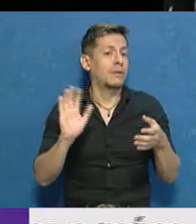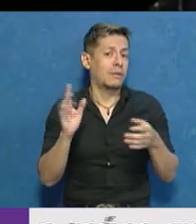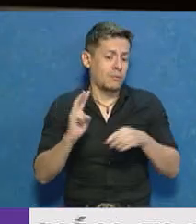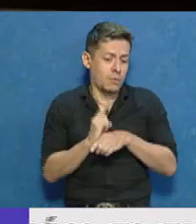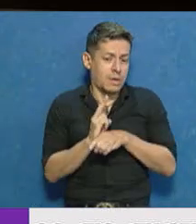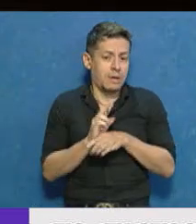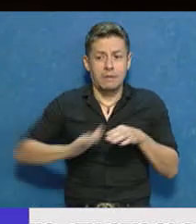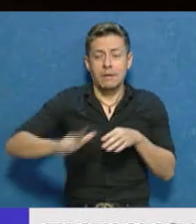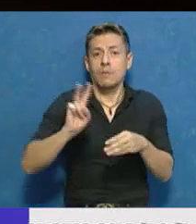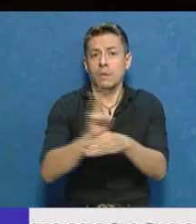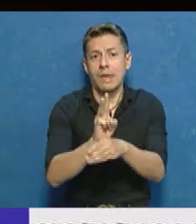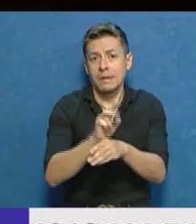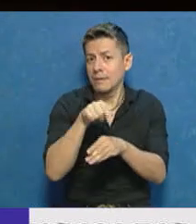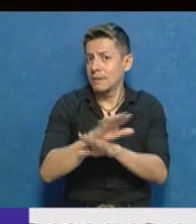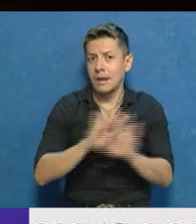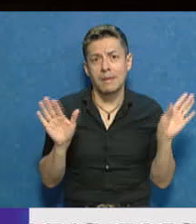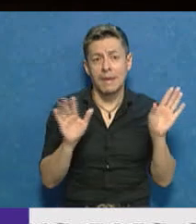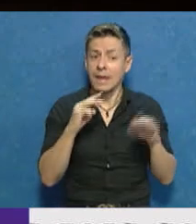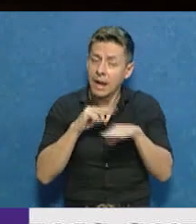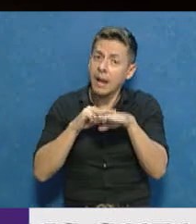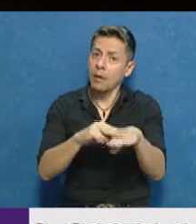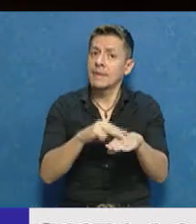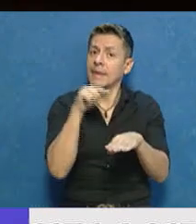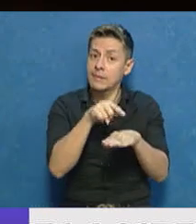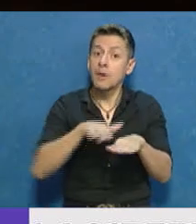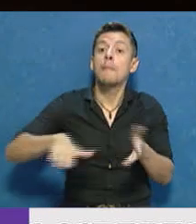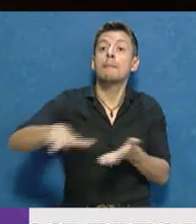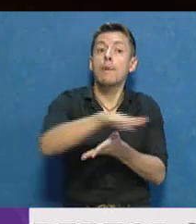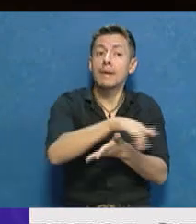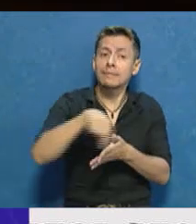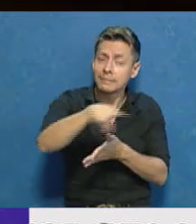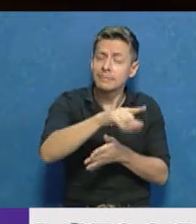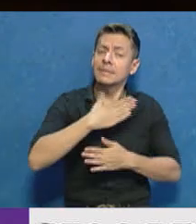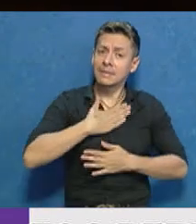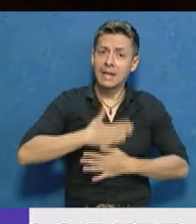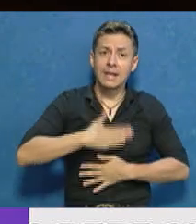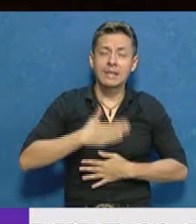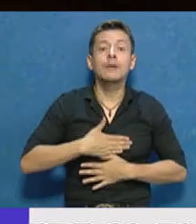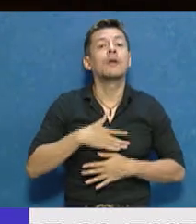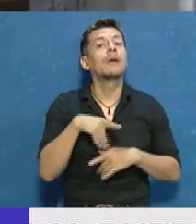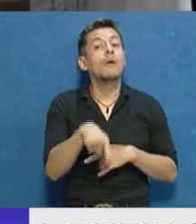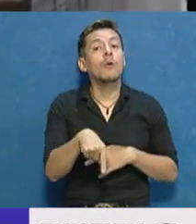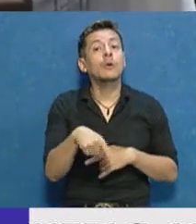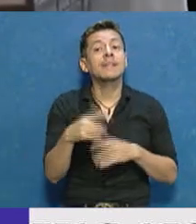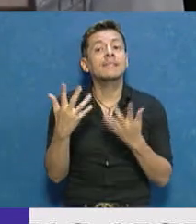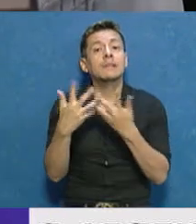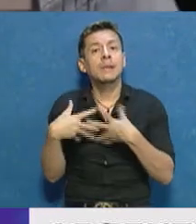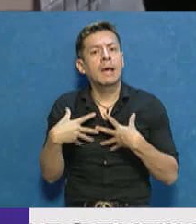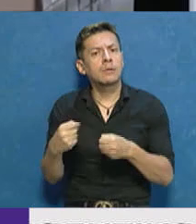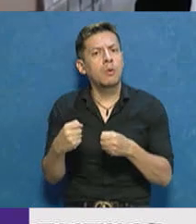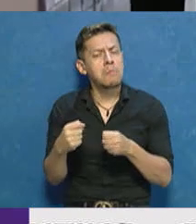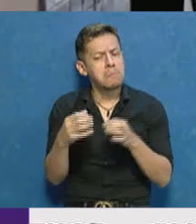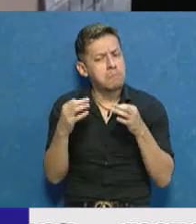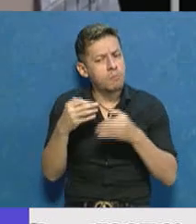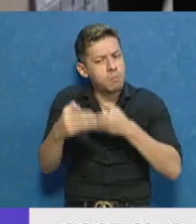que estamos recomendando, le seguimos pidiendo a la población y la tranquilidad de que hoy el sistema de salud está articulado,